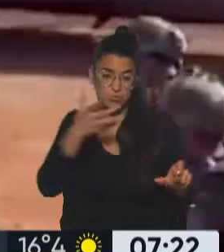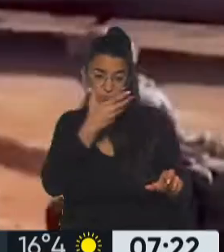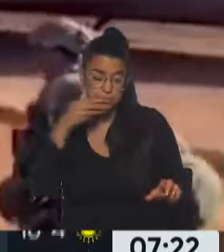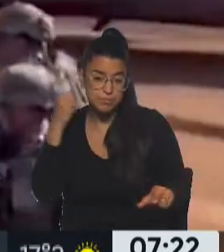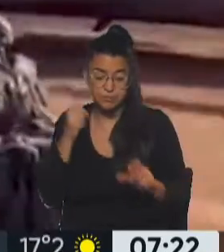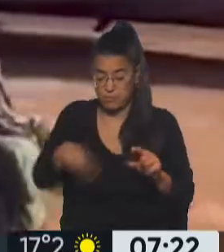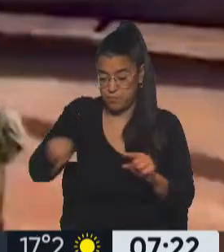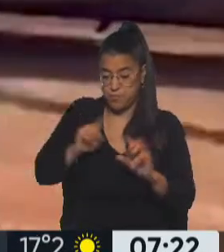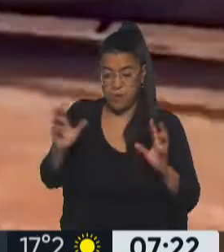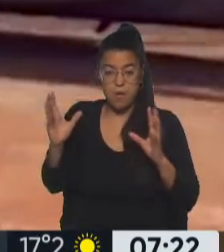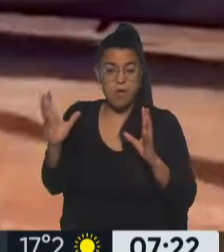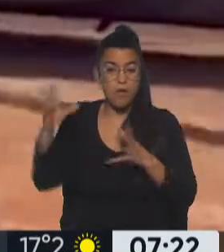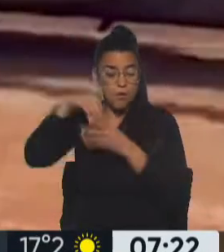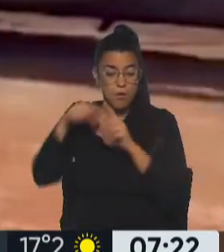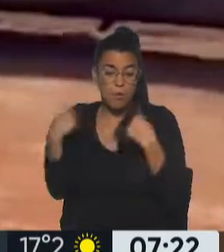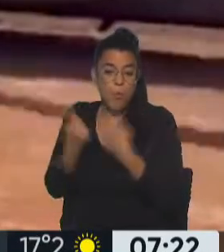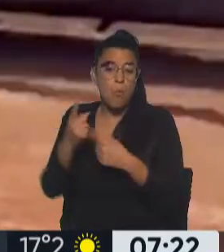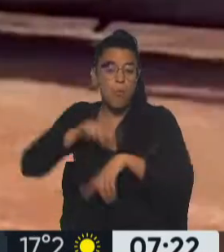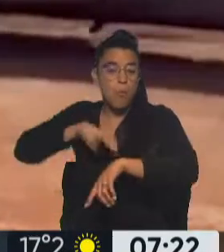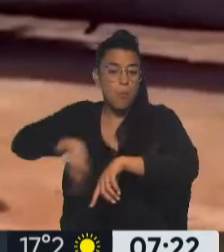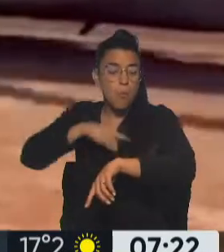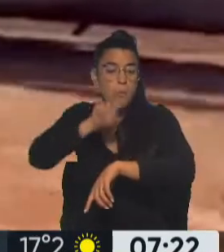su recinto durante 24 horas,